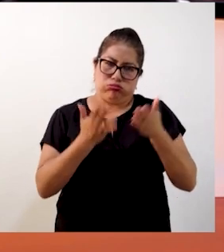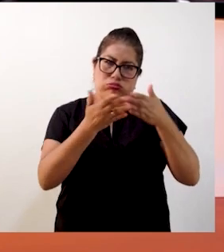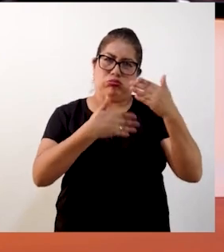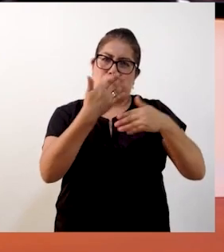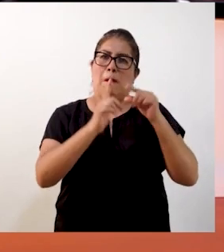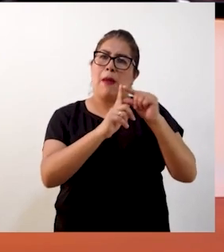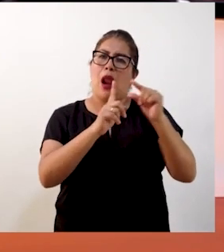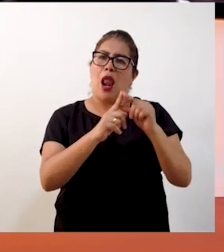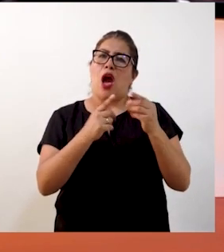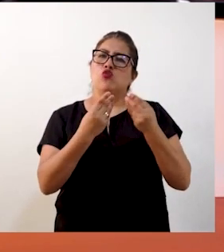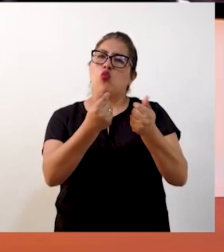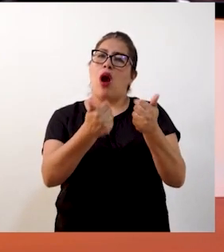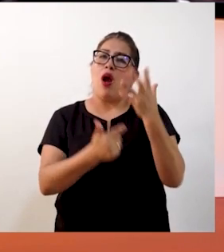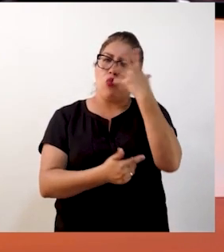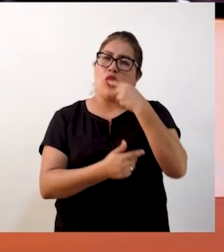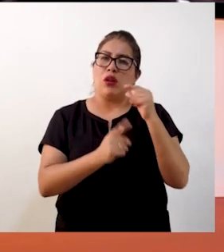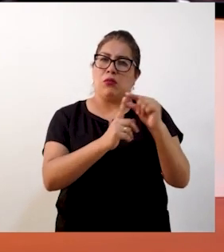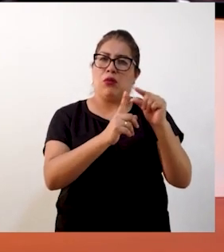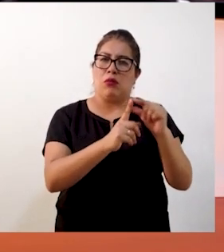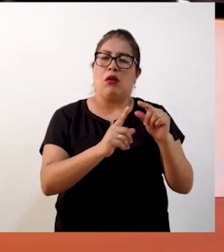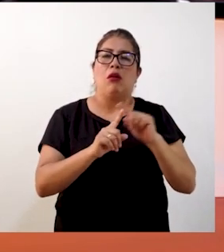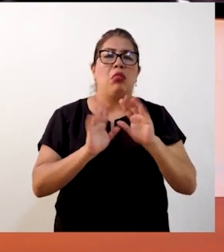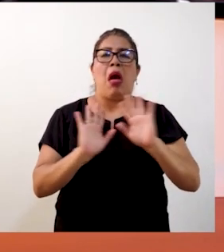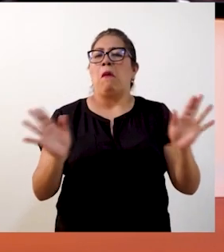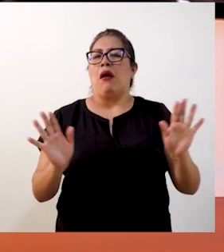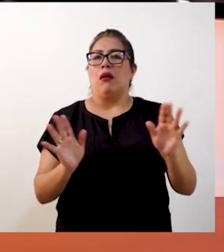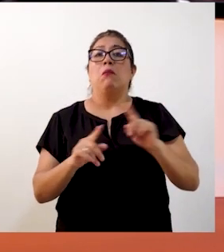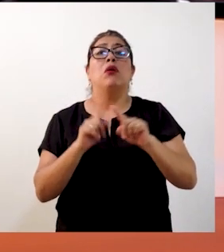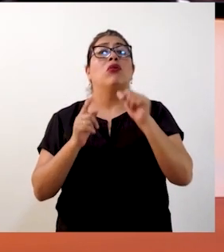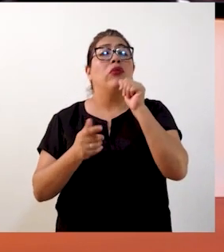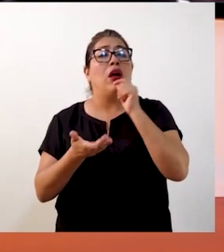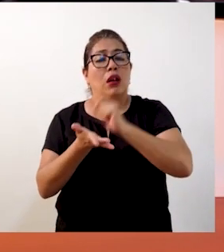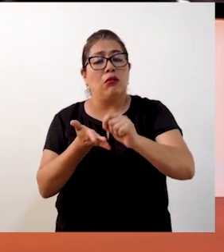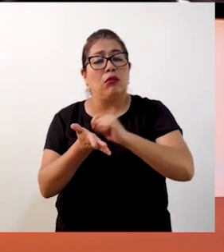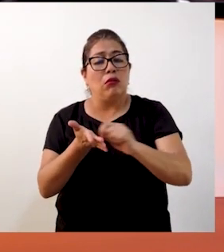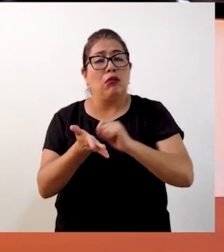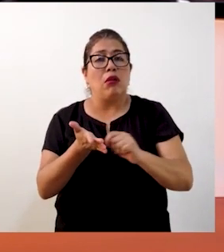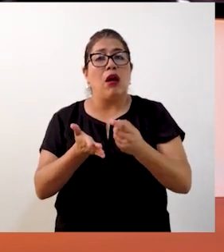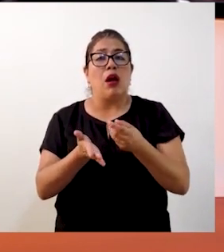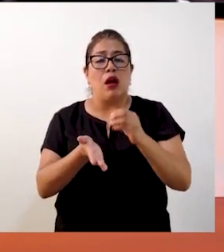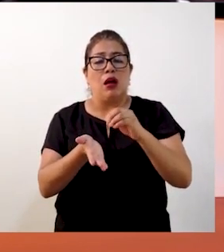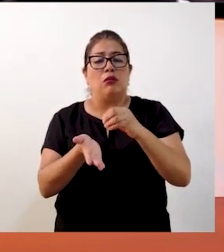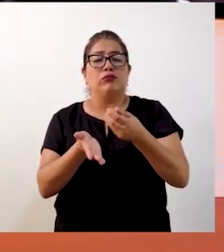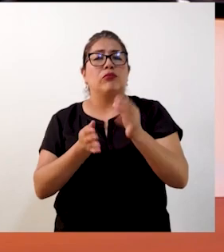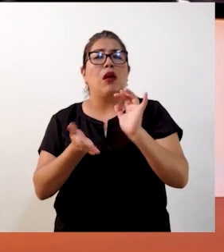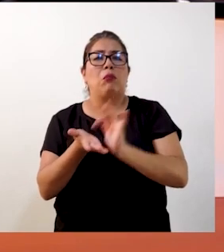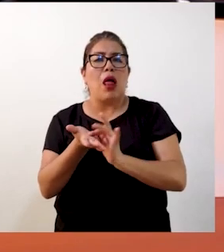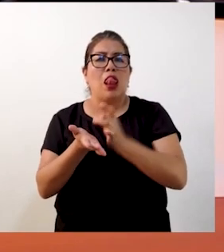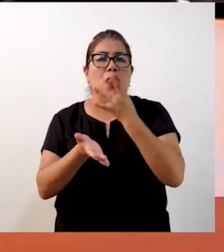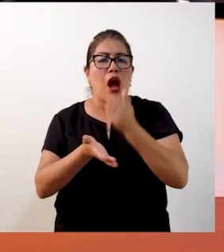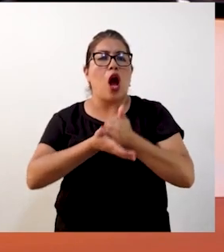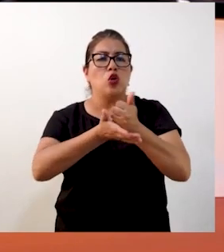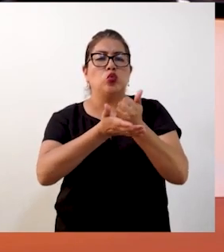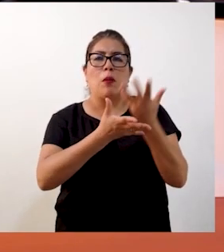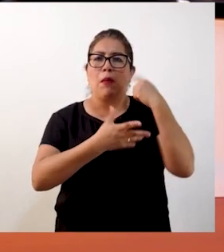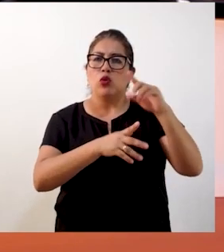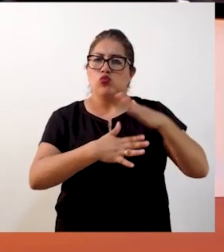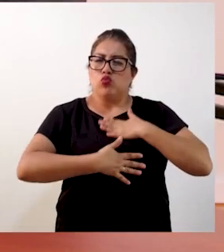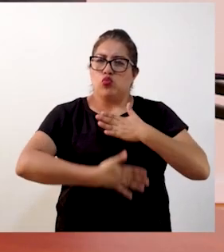la luz. Palabras muy bonitas, pero si no le administramos la sustancia que le falta en su organismo, no va a salir. Entonces hay